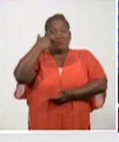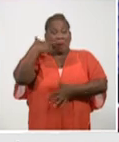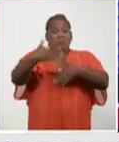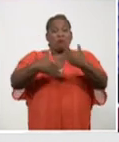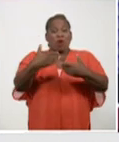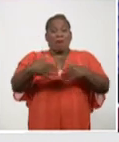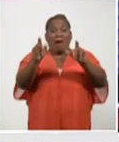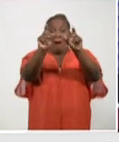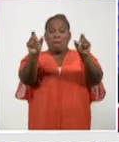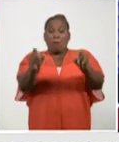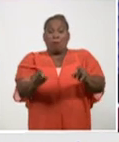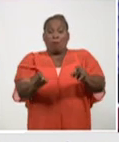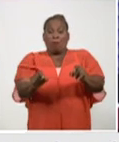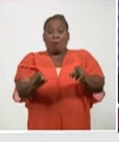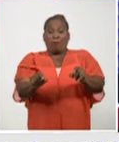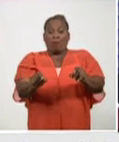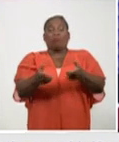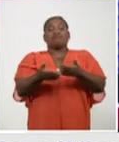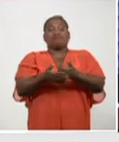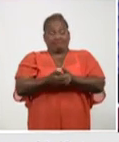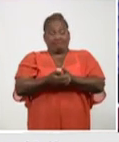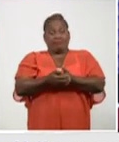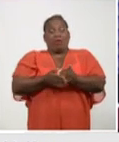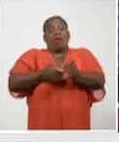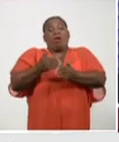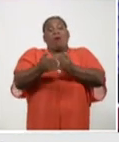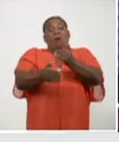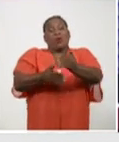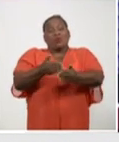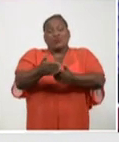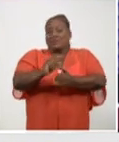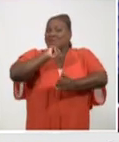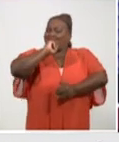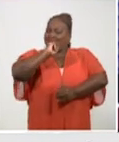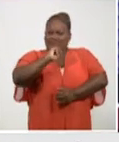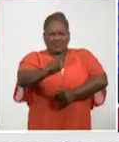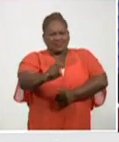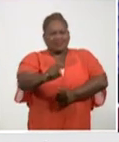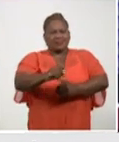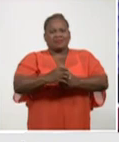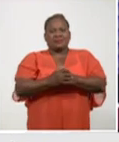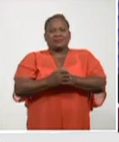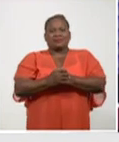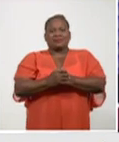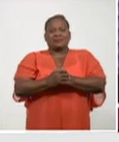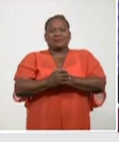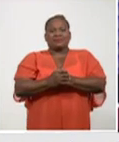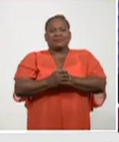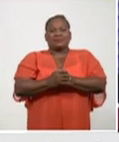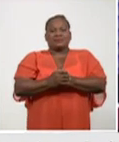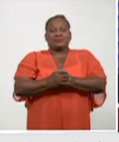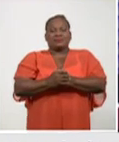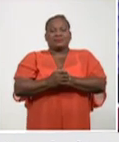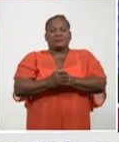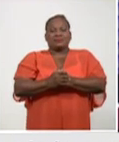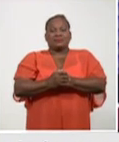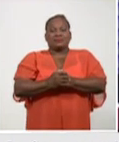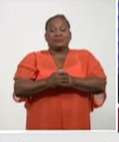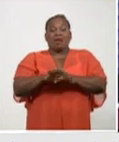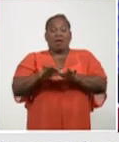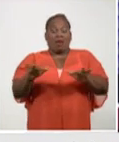y realmente la evolución fue tórpida, de forma tal que en el día de